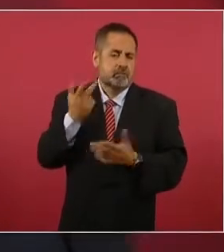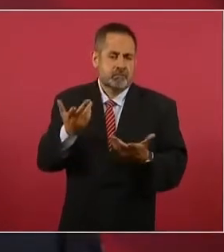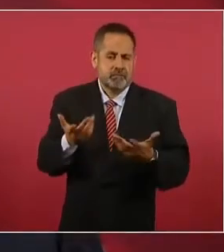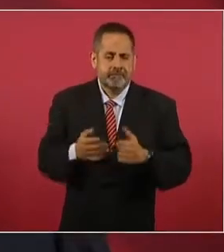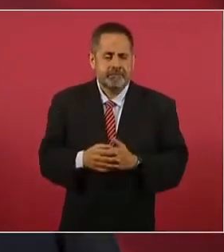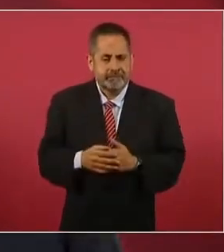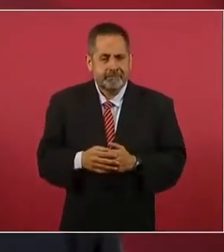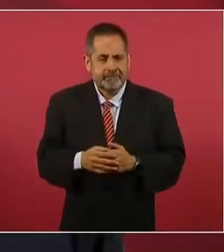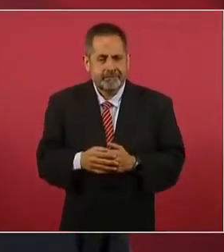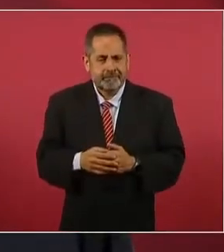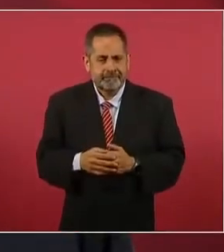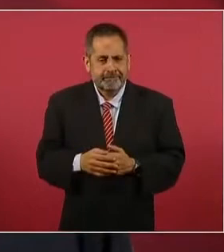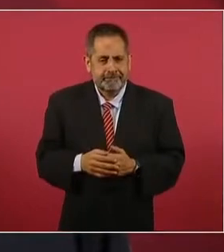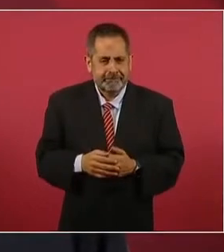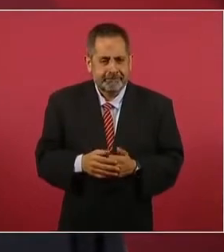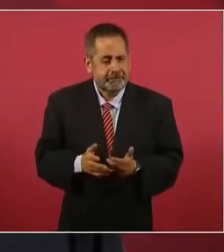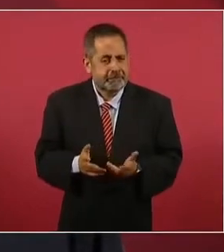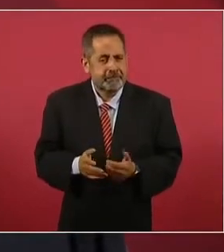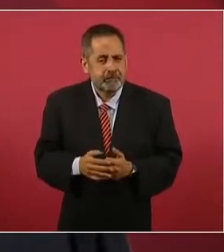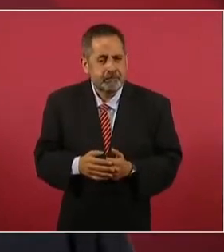¿Cómo